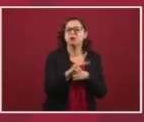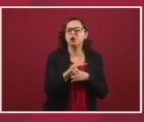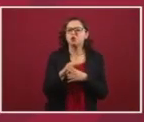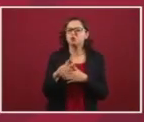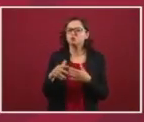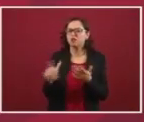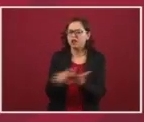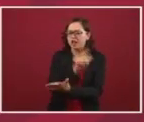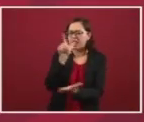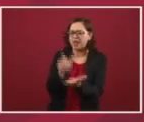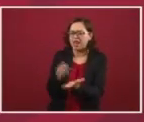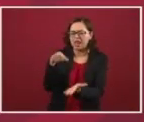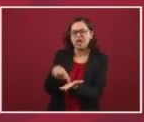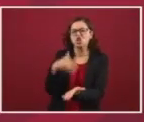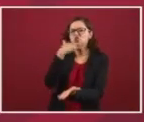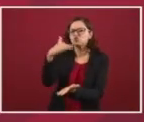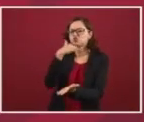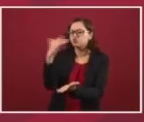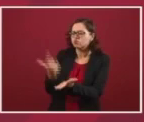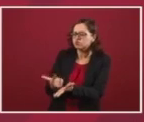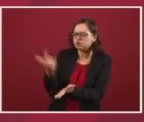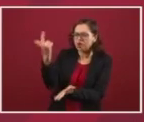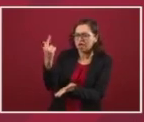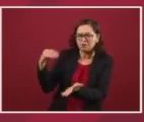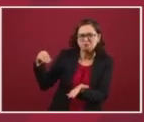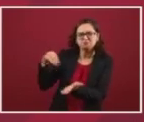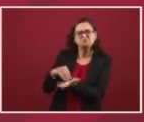¿Para qué crear un instituto anticorrupción